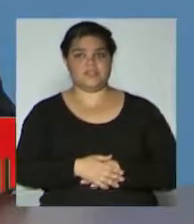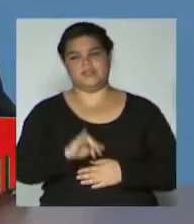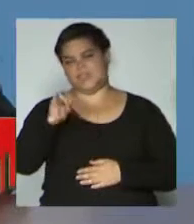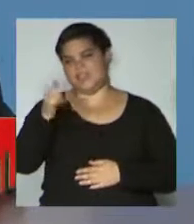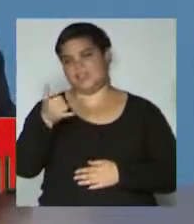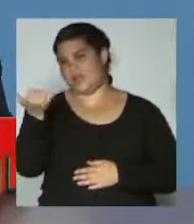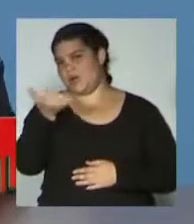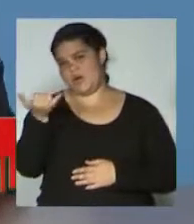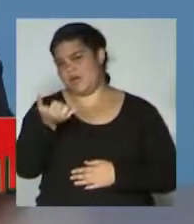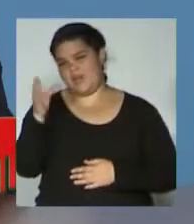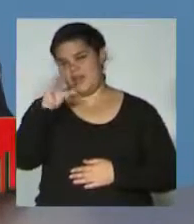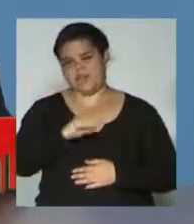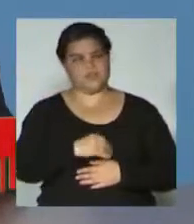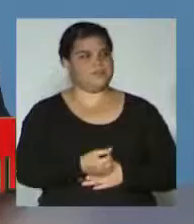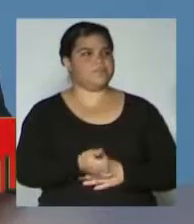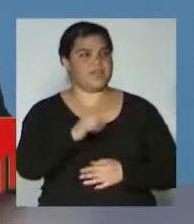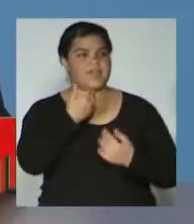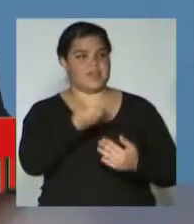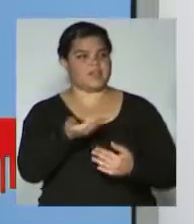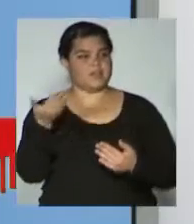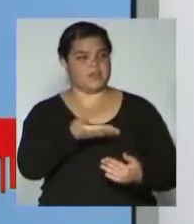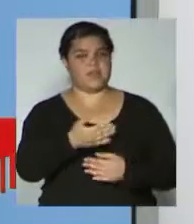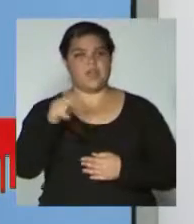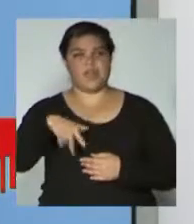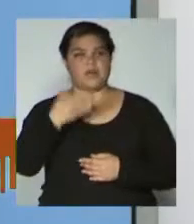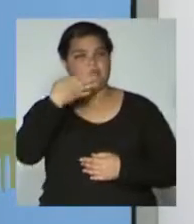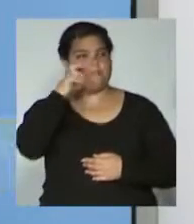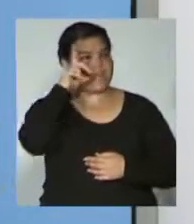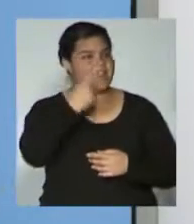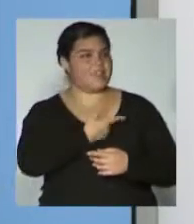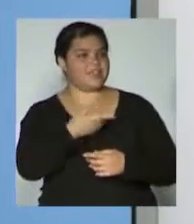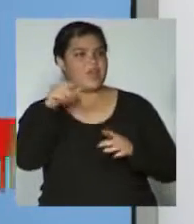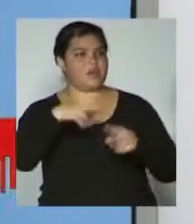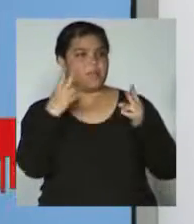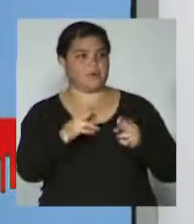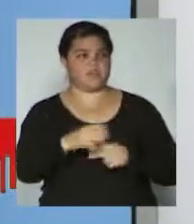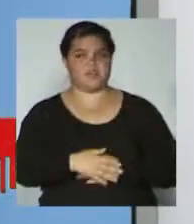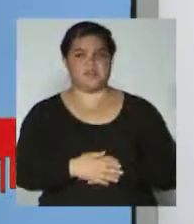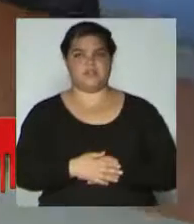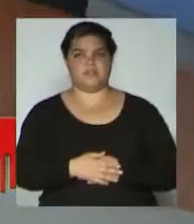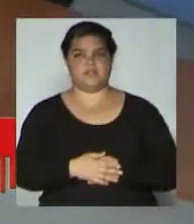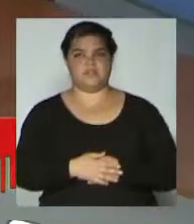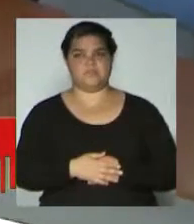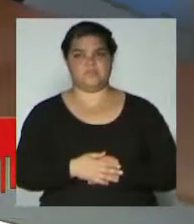es el jueves. El jueves en la noche. Gracias por venir. Muchas gracias a ustedes. Estuvo Omar Félix con nosotros. Momento de pausa, ya venimos.